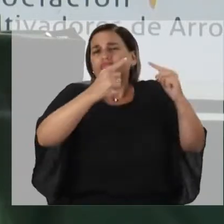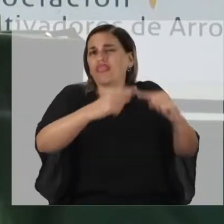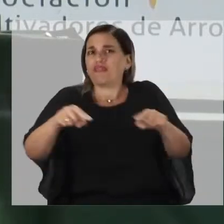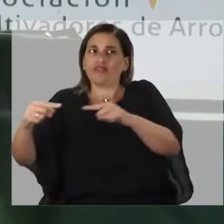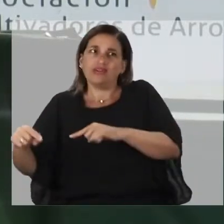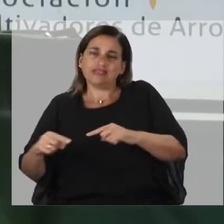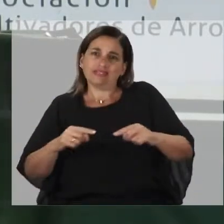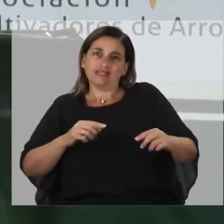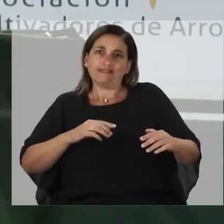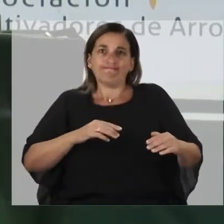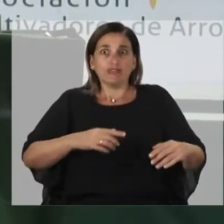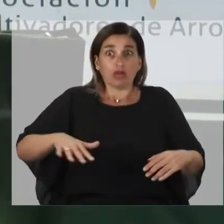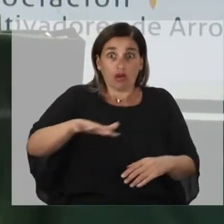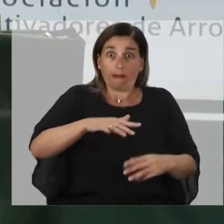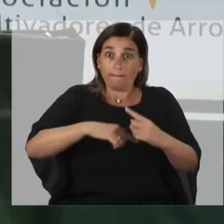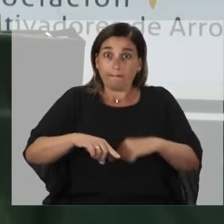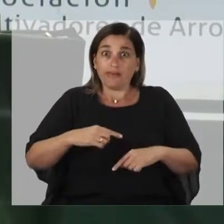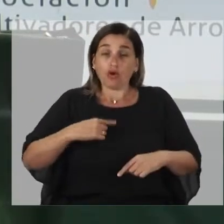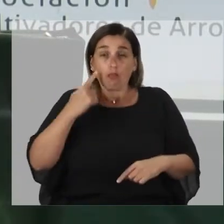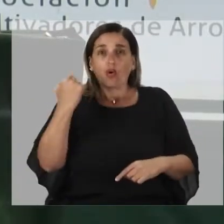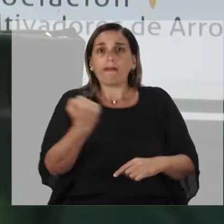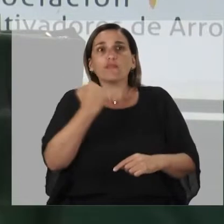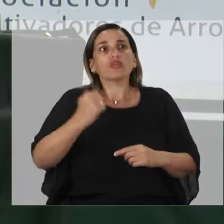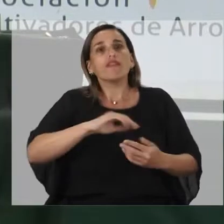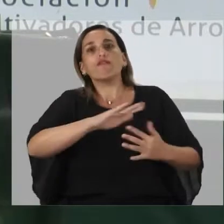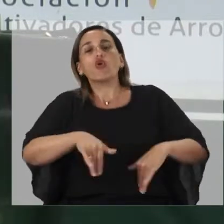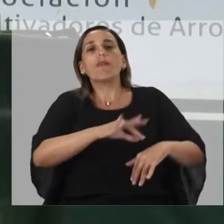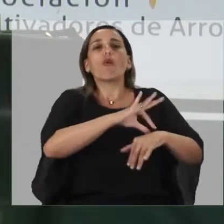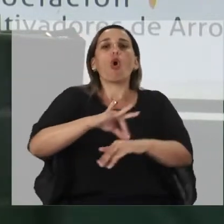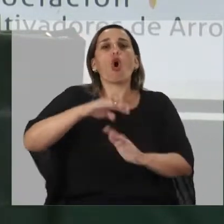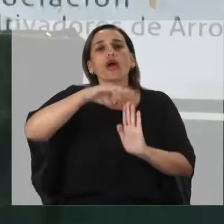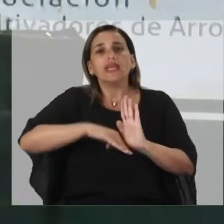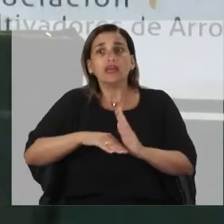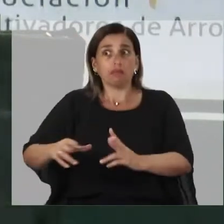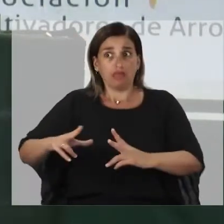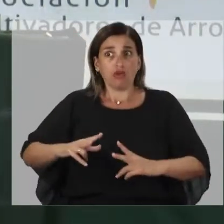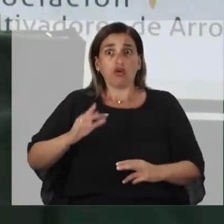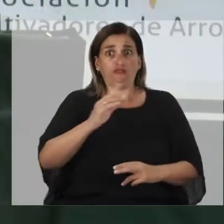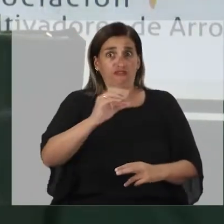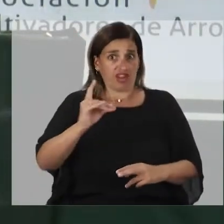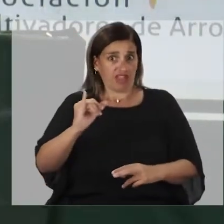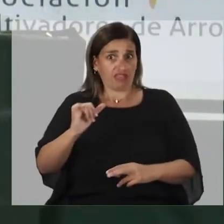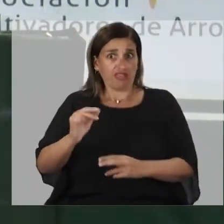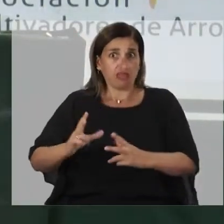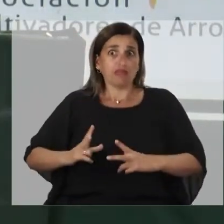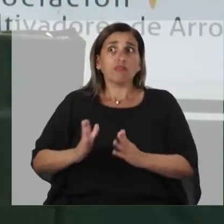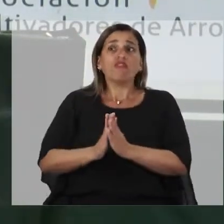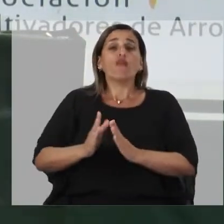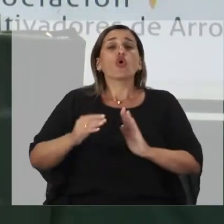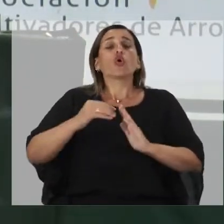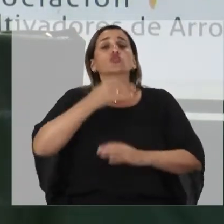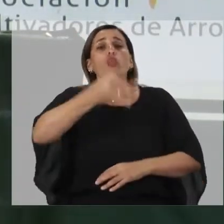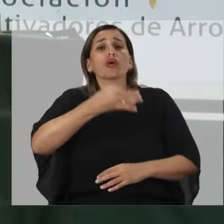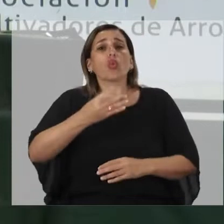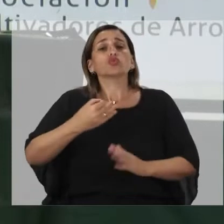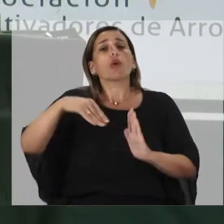tener, pero para nosotros es muy importante como una hoja de ruta. Yo le dije a Freddy, te pido que me des el discurso en la parte de los